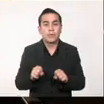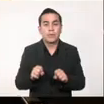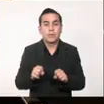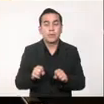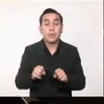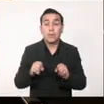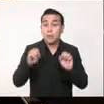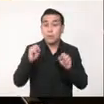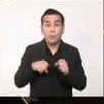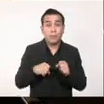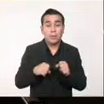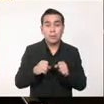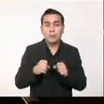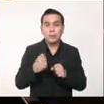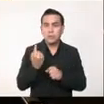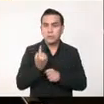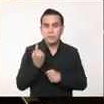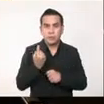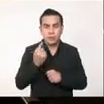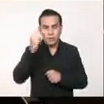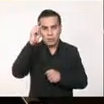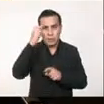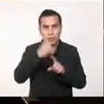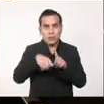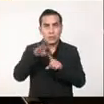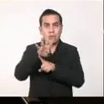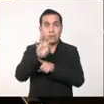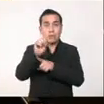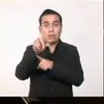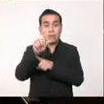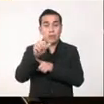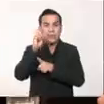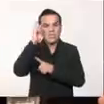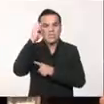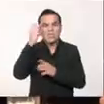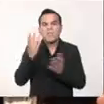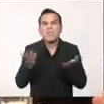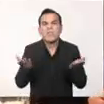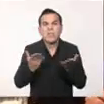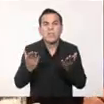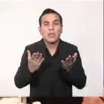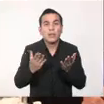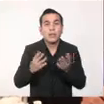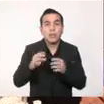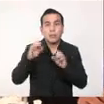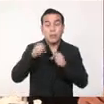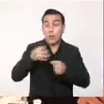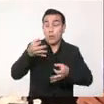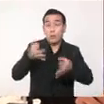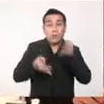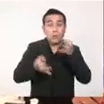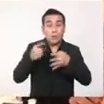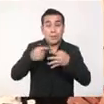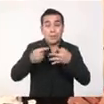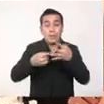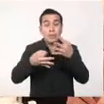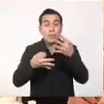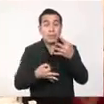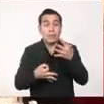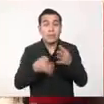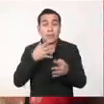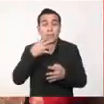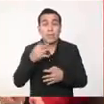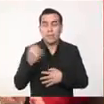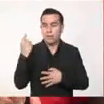quede acéfala. Porque que una sala se quede acéfala sería quebrantar la justicia constitucional.